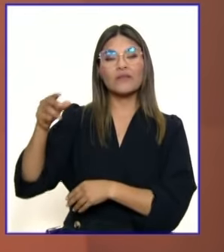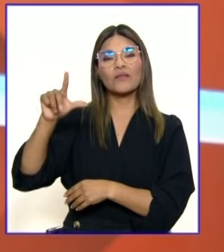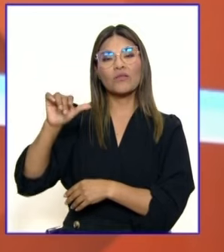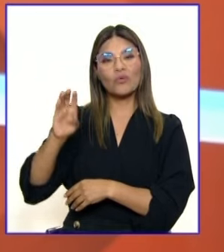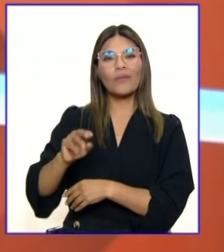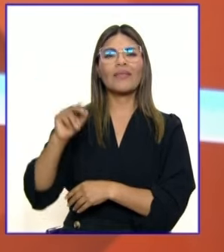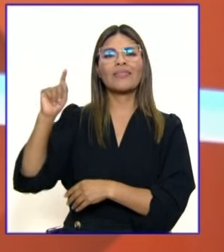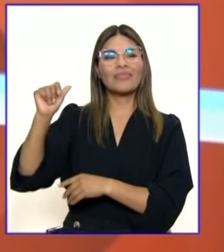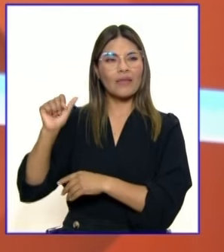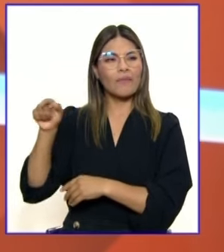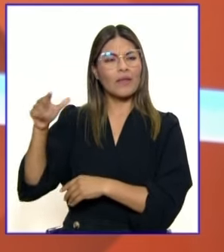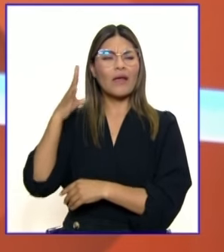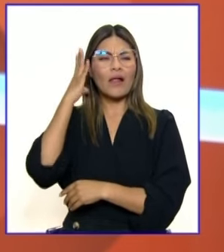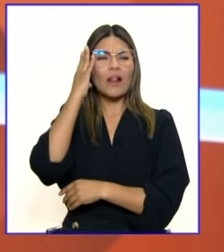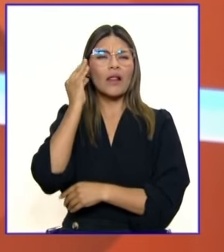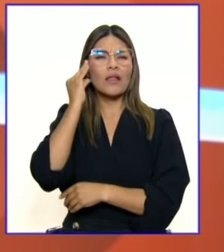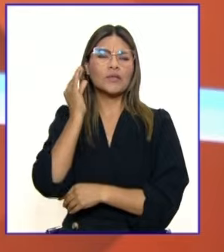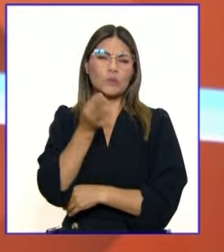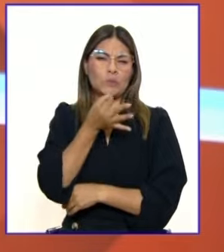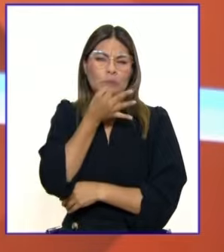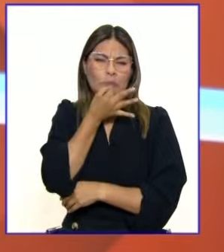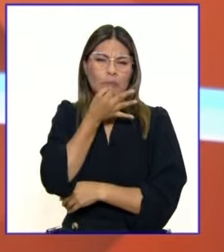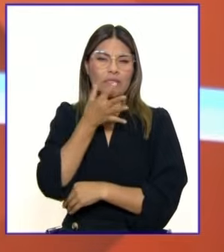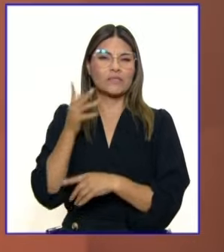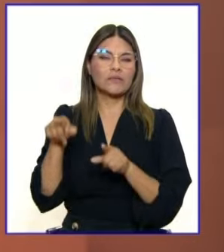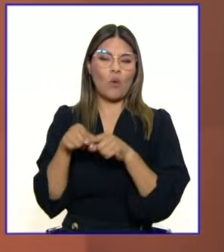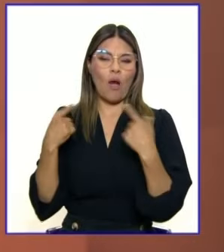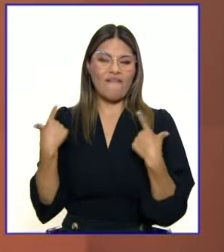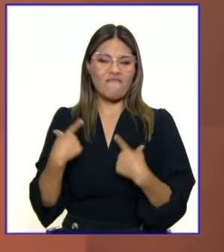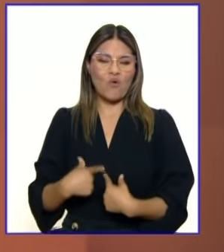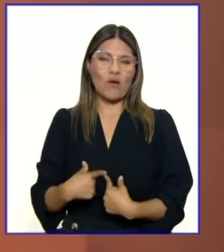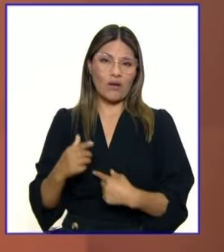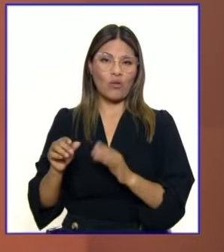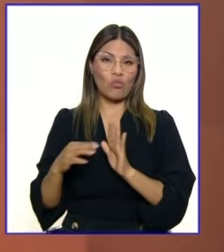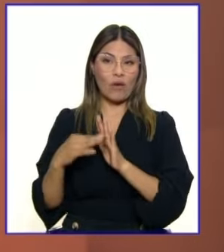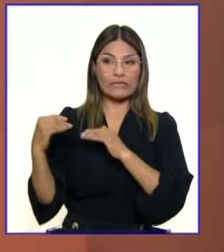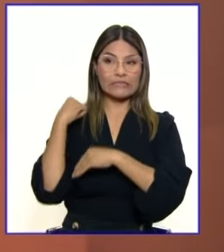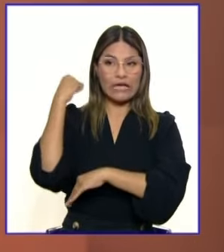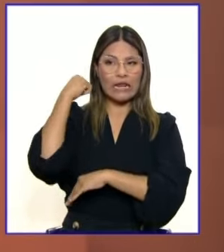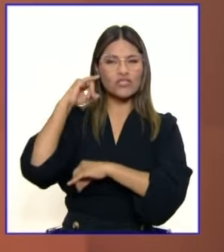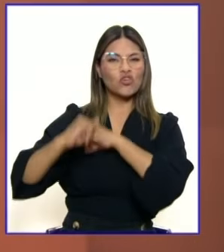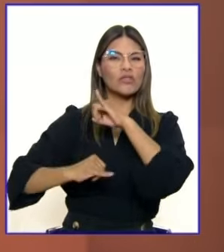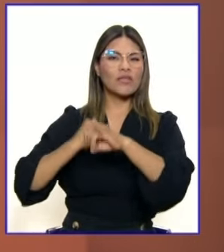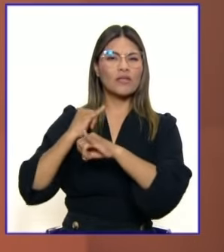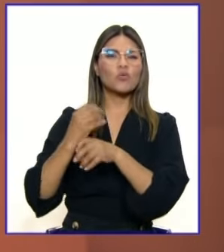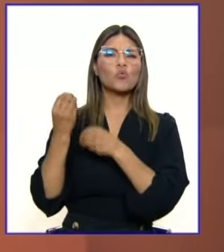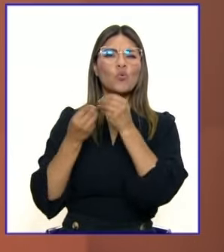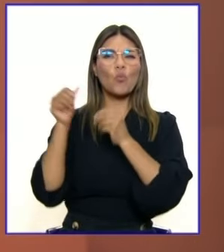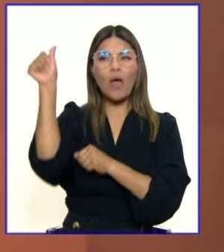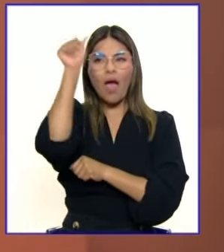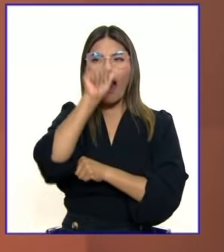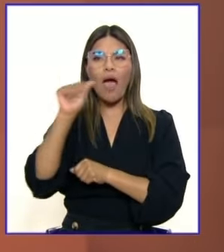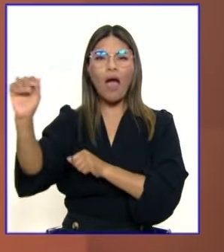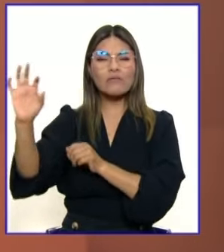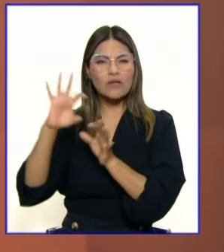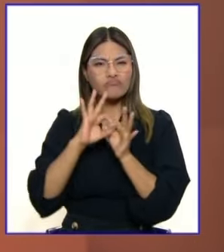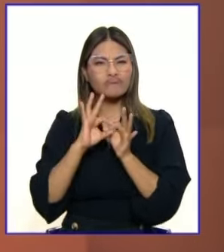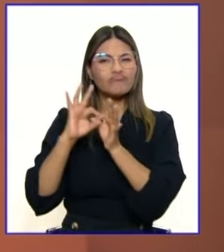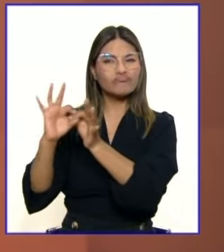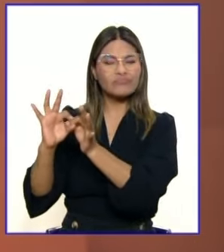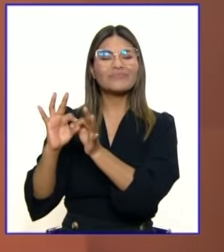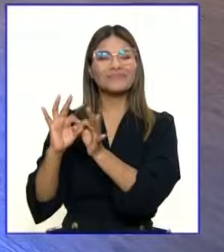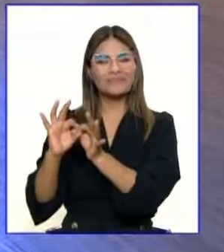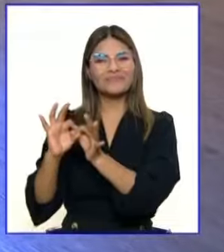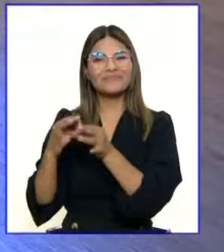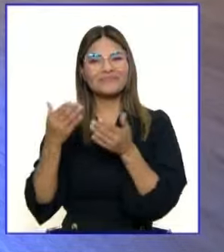el especialista en Derecho Comercial Internacional del Asia-Pacífico, con el Asia-Pacífico, a quien